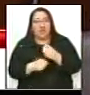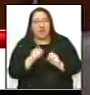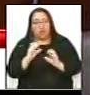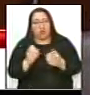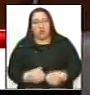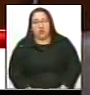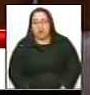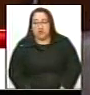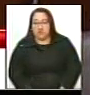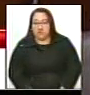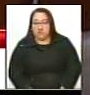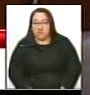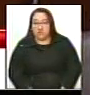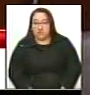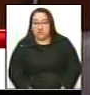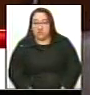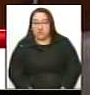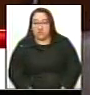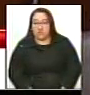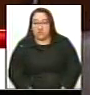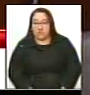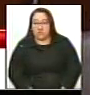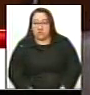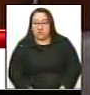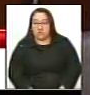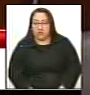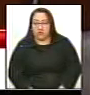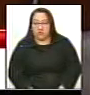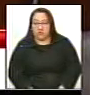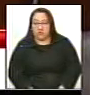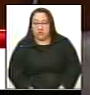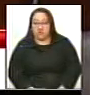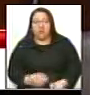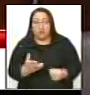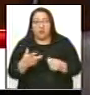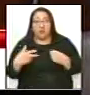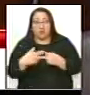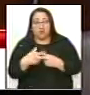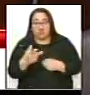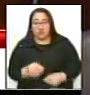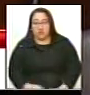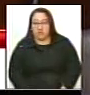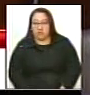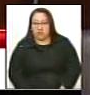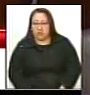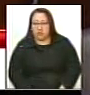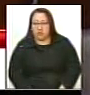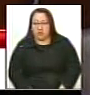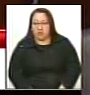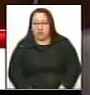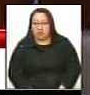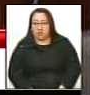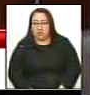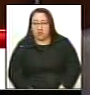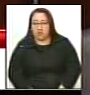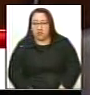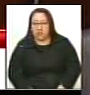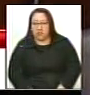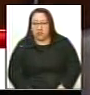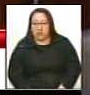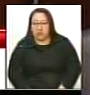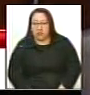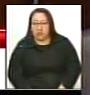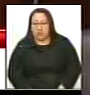Congreso. No puede. Me pido una intervención con mucho gusto. Por alusión, congresista Acuña.